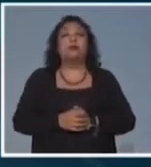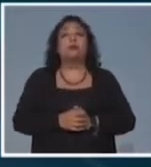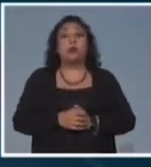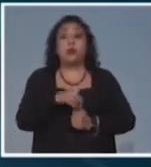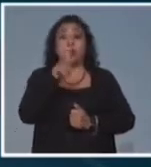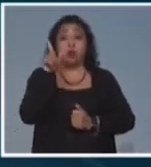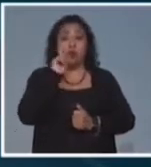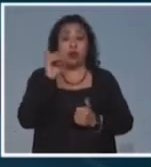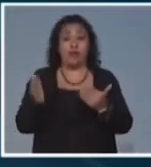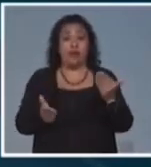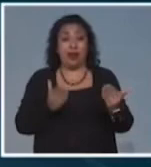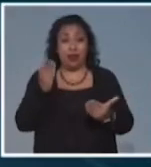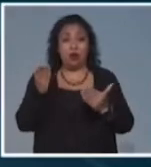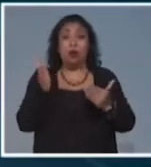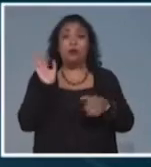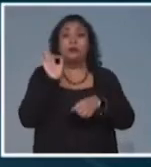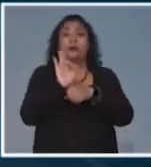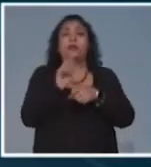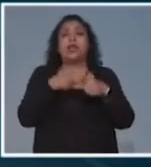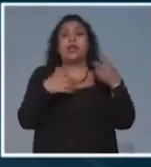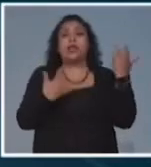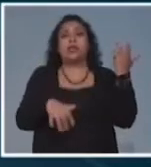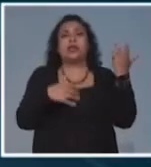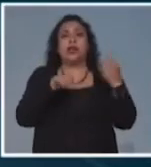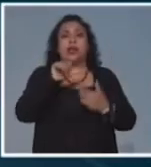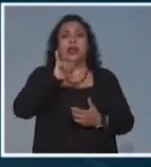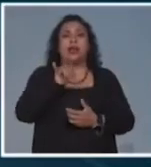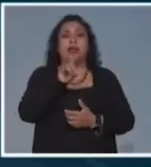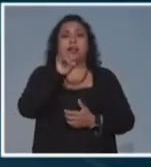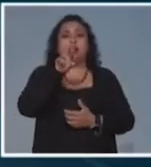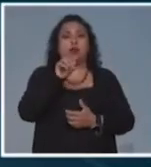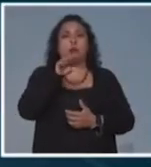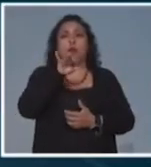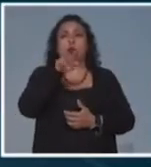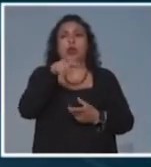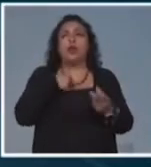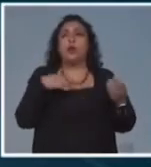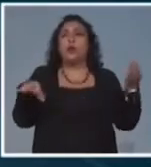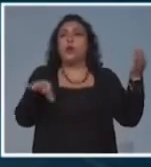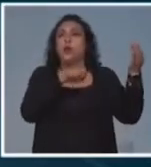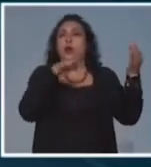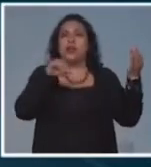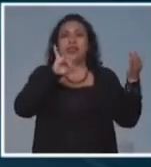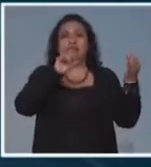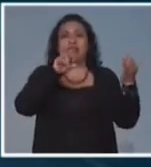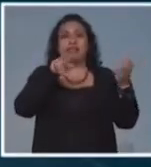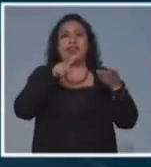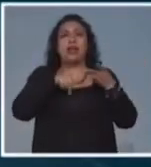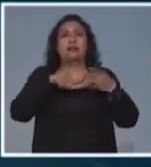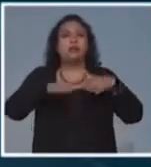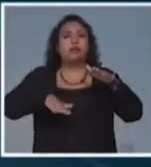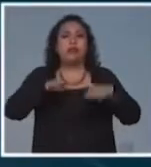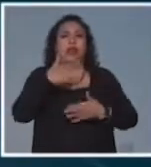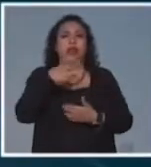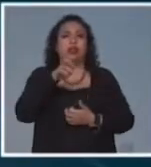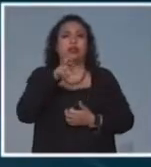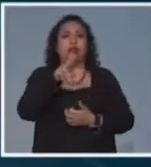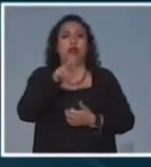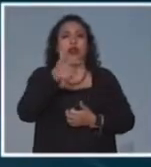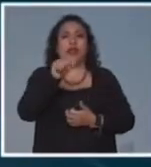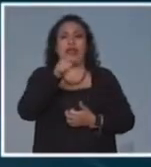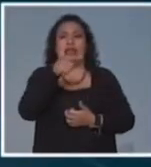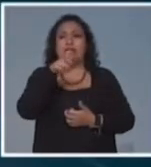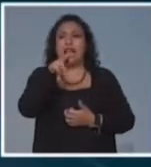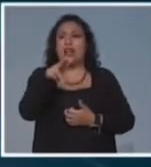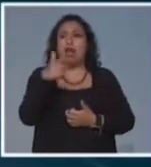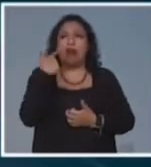Luego la bailaora fue cobijada por la guitarra de Alejandro Moreno, el violín de Israel Torres y la percusión de Héctor Aguilar. El